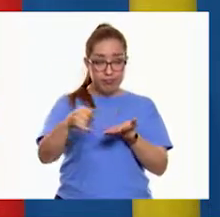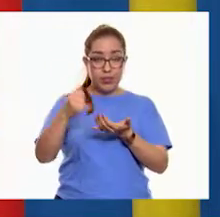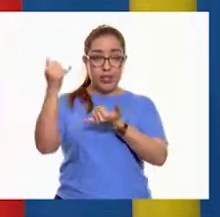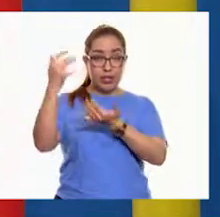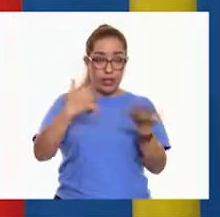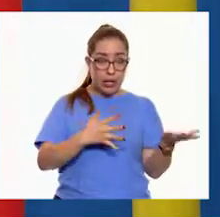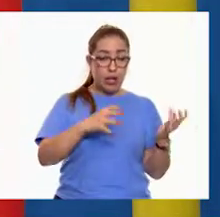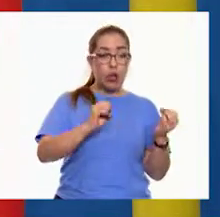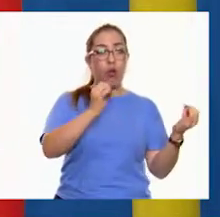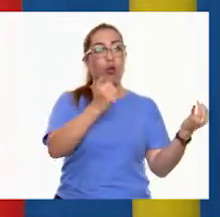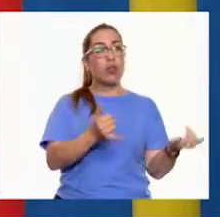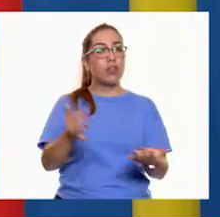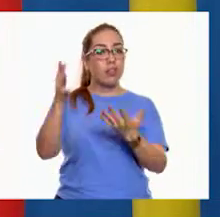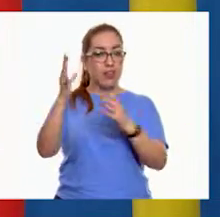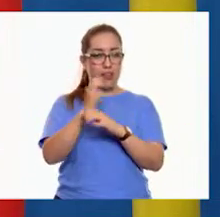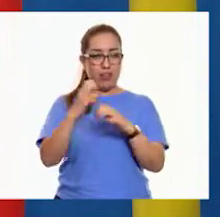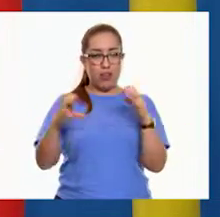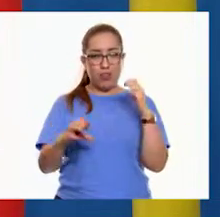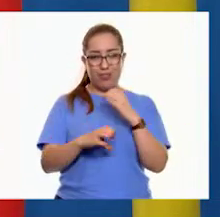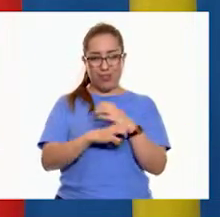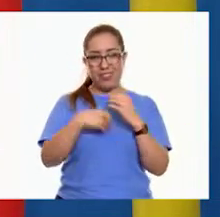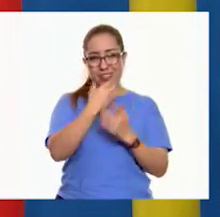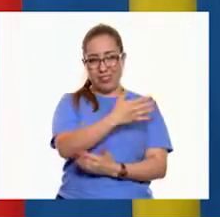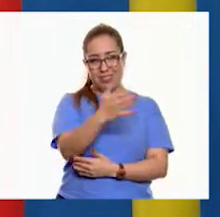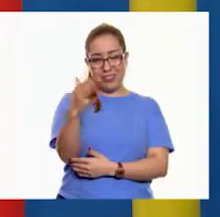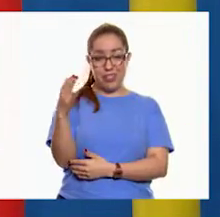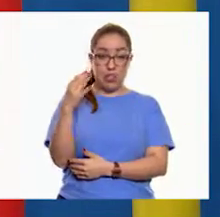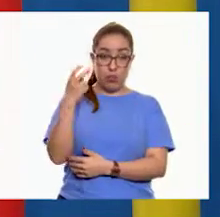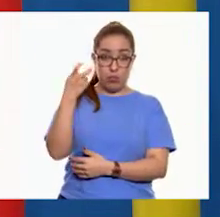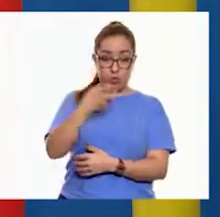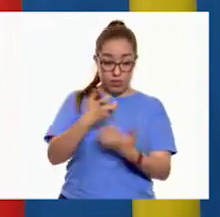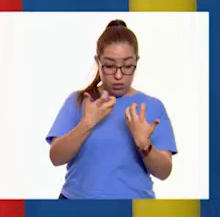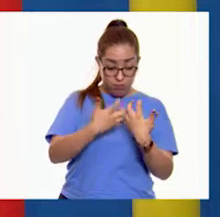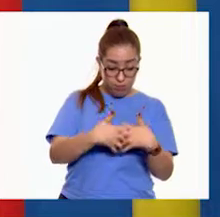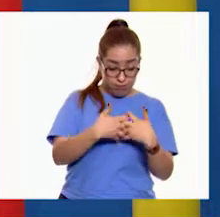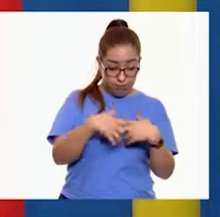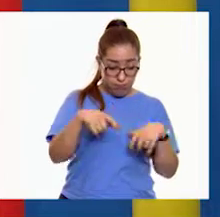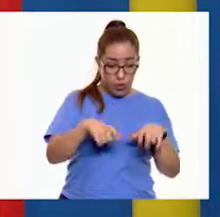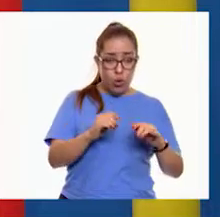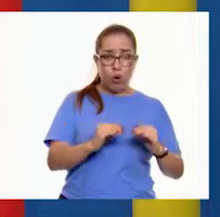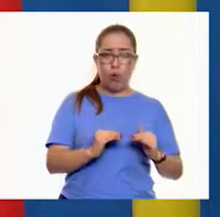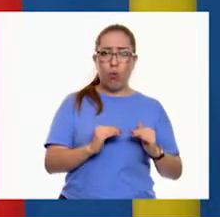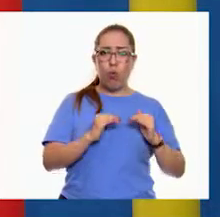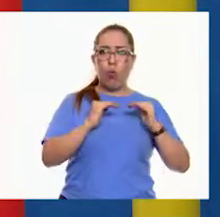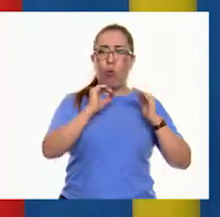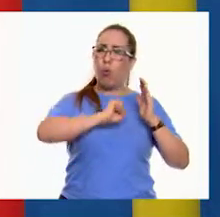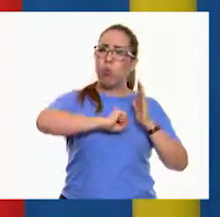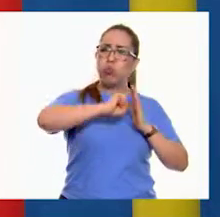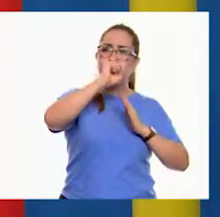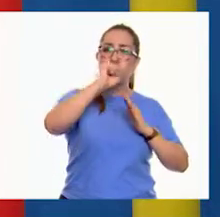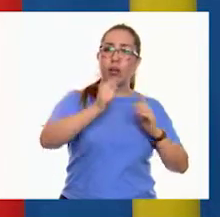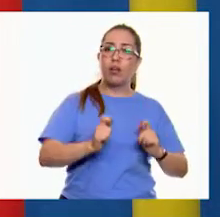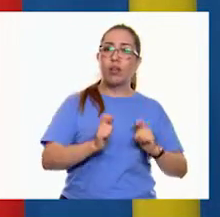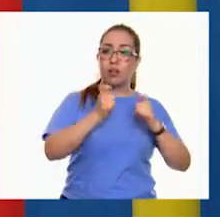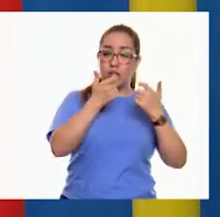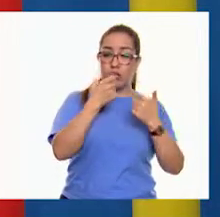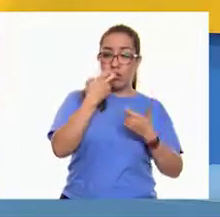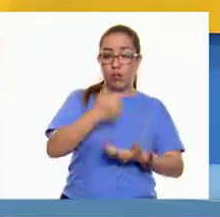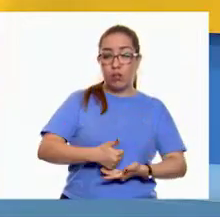del campo, lo cual hizo que los ingresos de este sector se incrementaran y ayudaran a mejorar la economía del